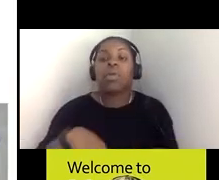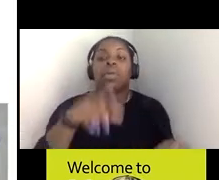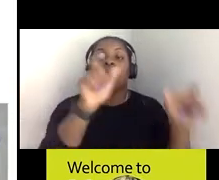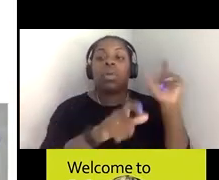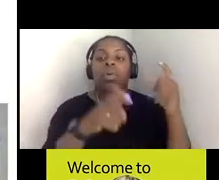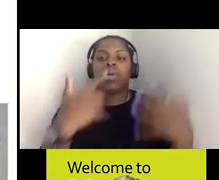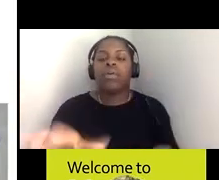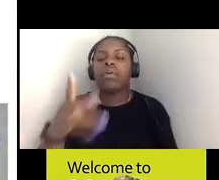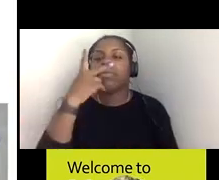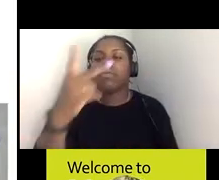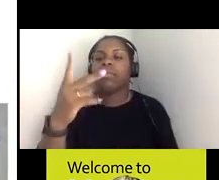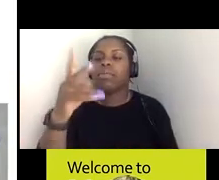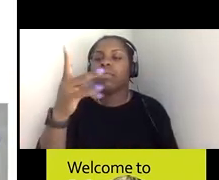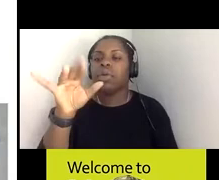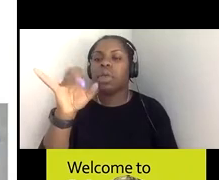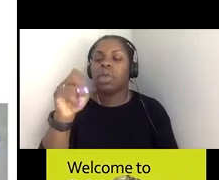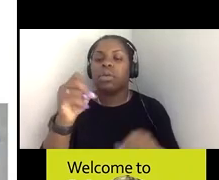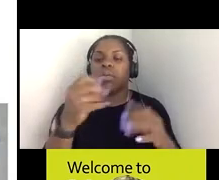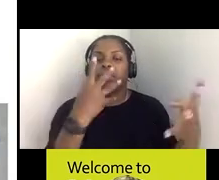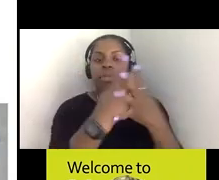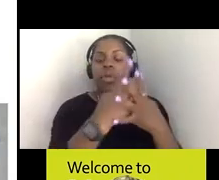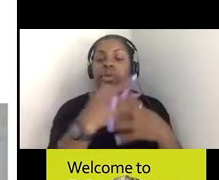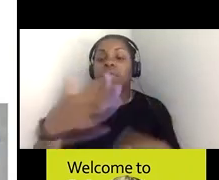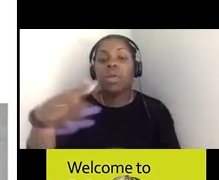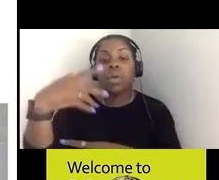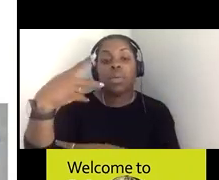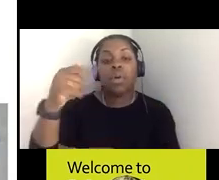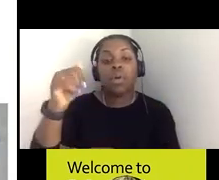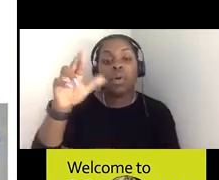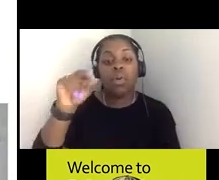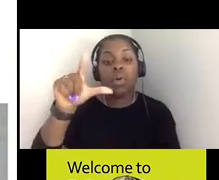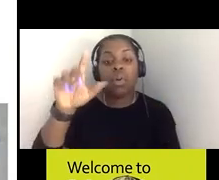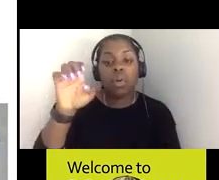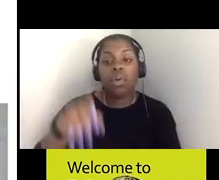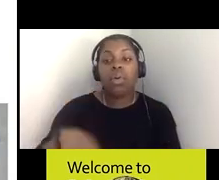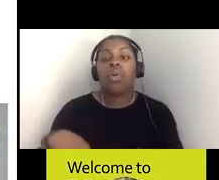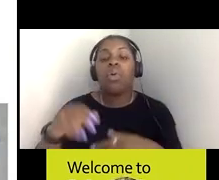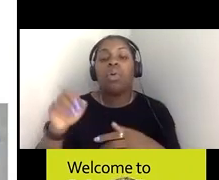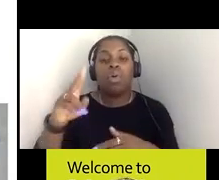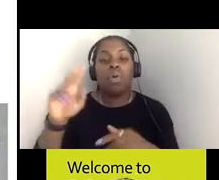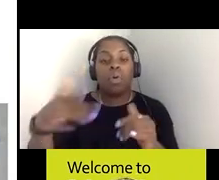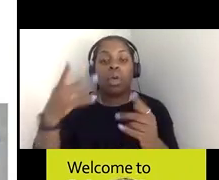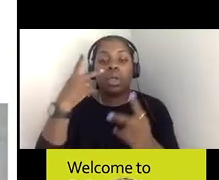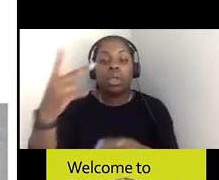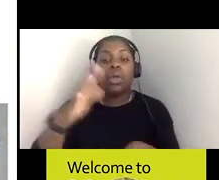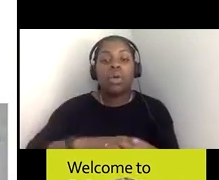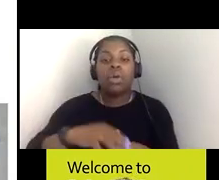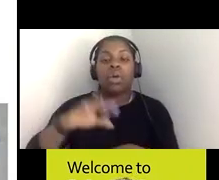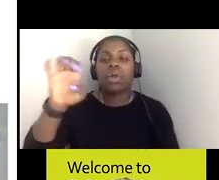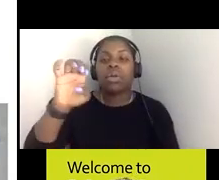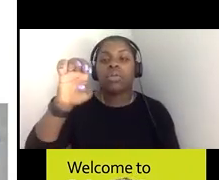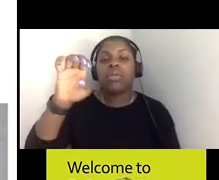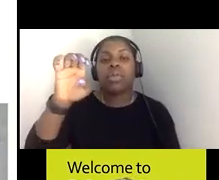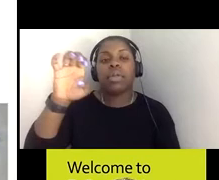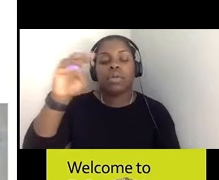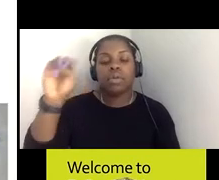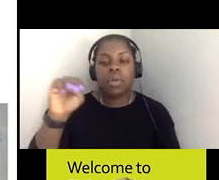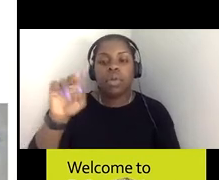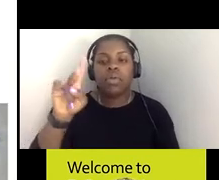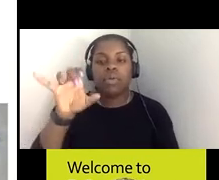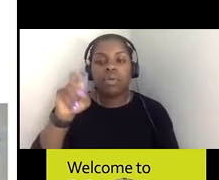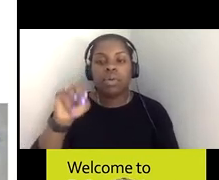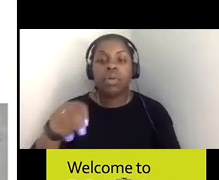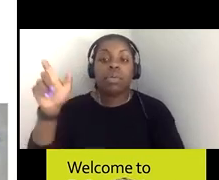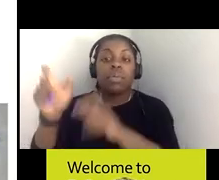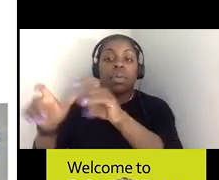electrónico. Personas que han terminado una sentencia de prisión, que están en probatoria, o en supervisión con el tipo de monitor